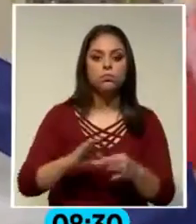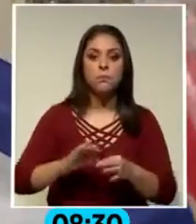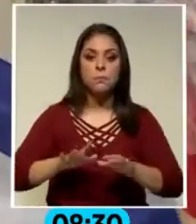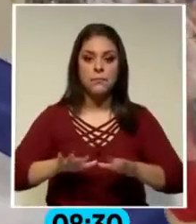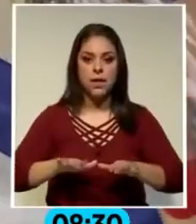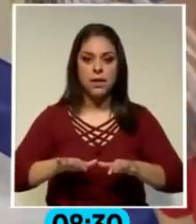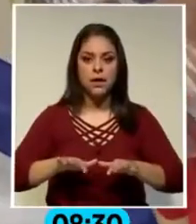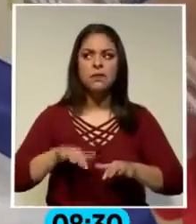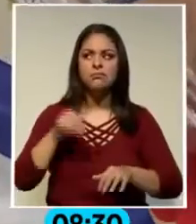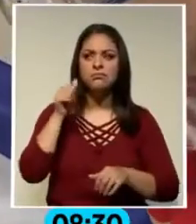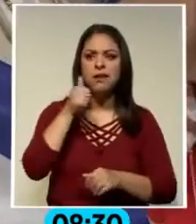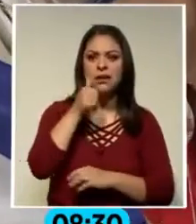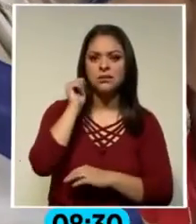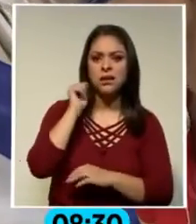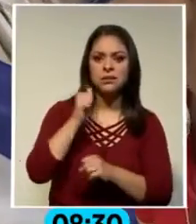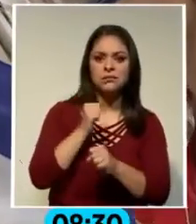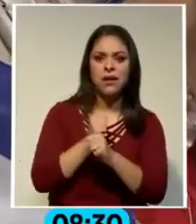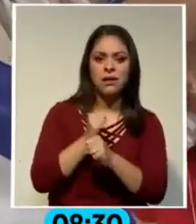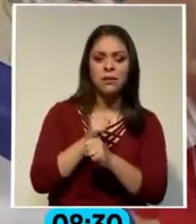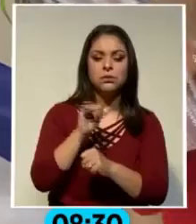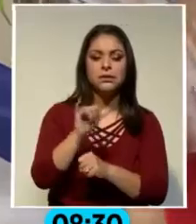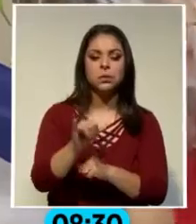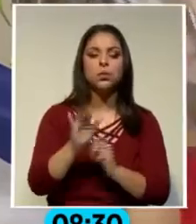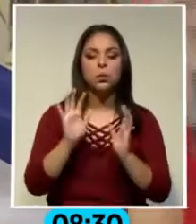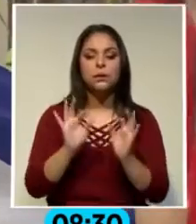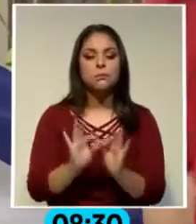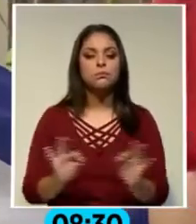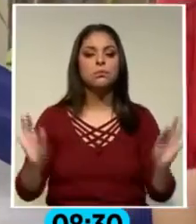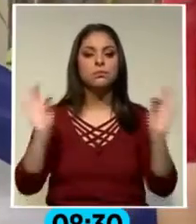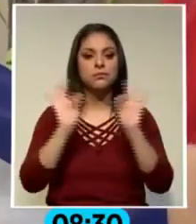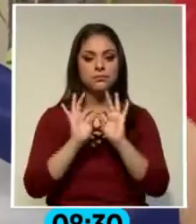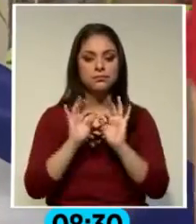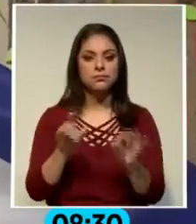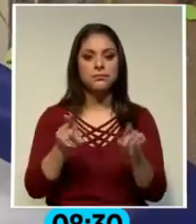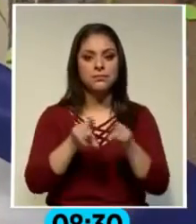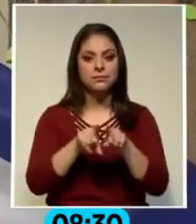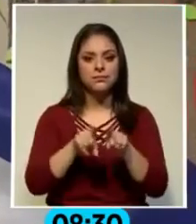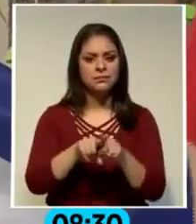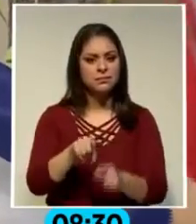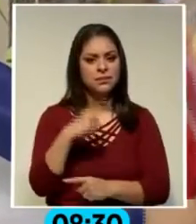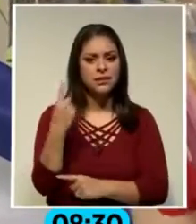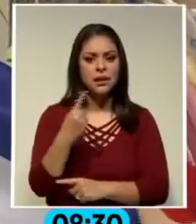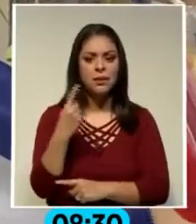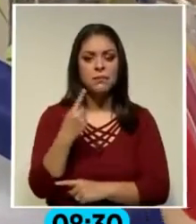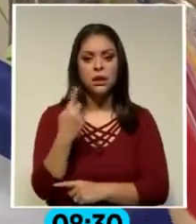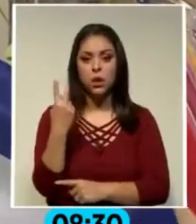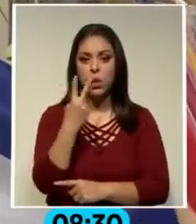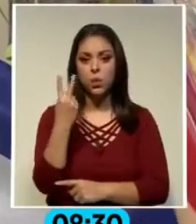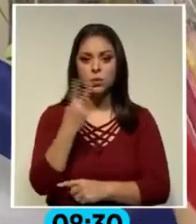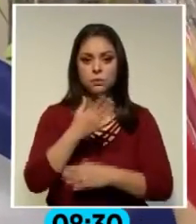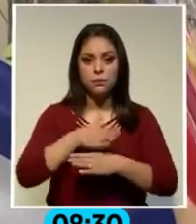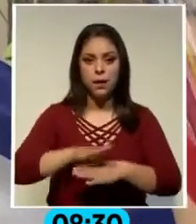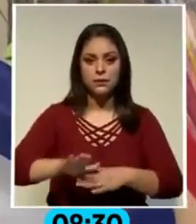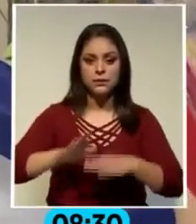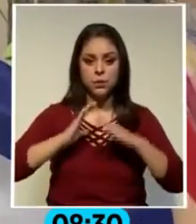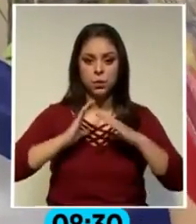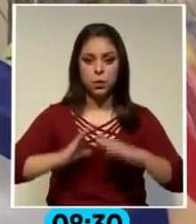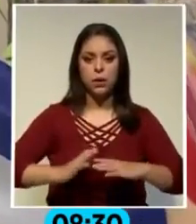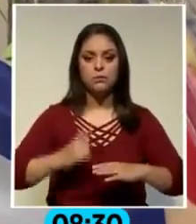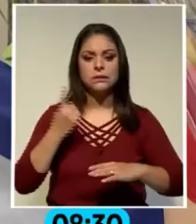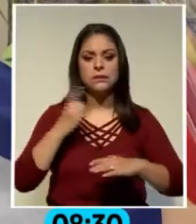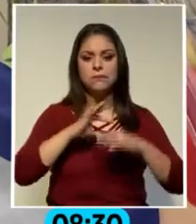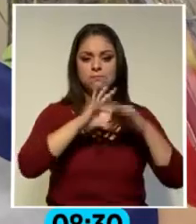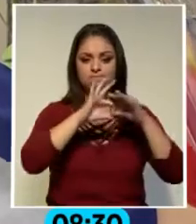Bueno, ayer trabajamos eso, ¿verdad? También es muy importante que siempre las dos partes de nuestro cuerpo que estamos trabajando